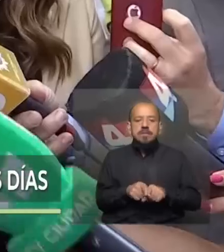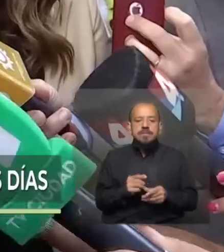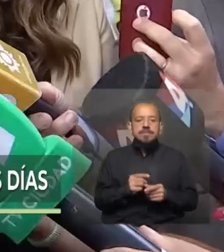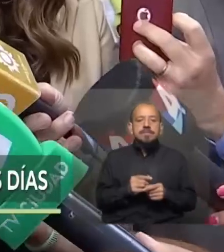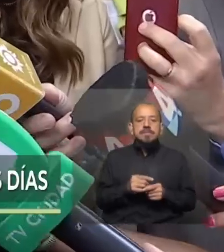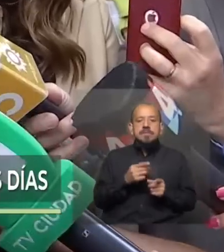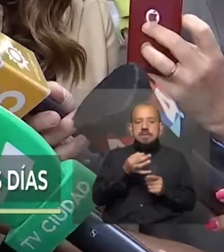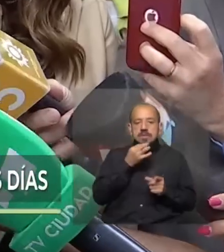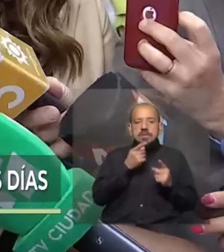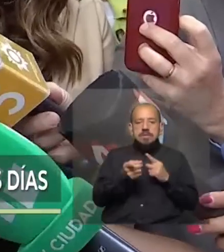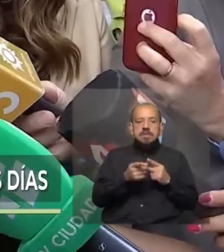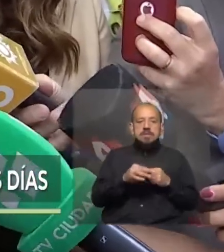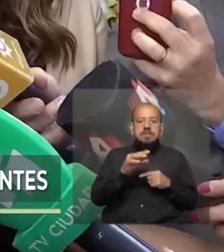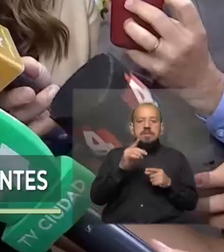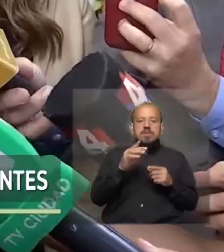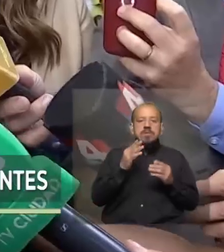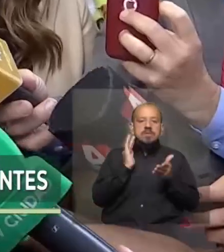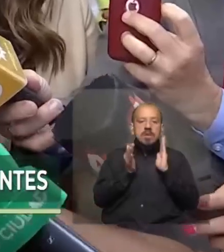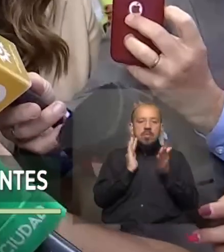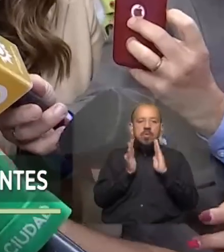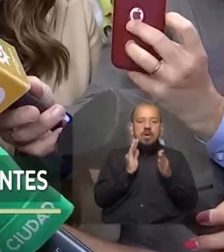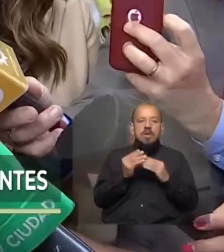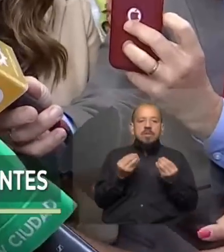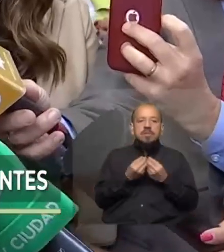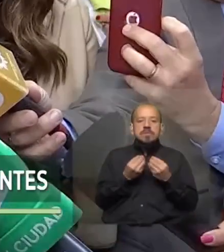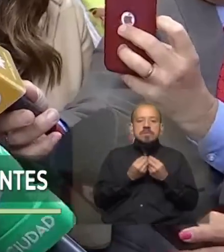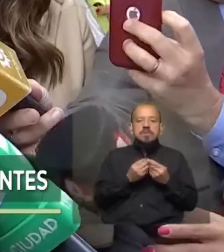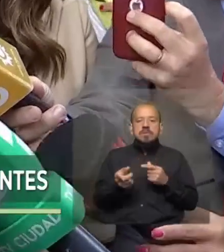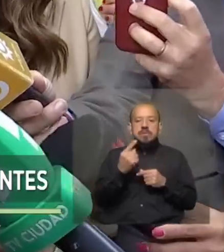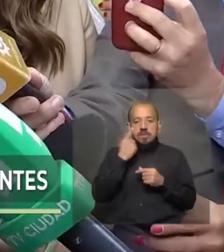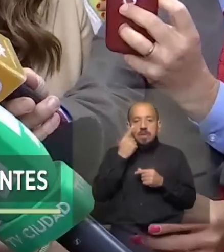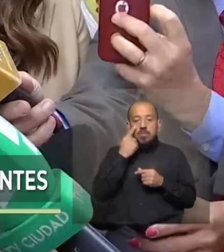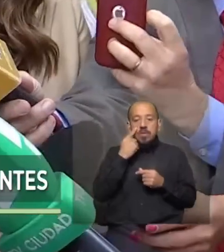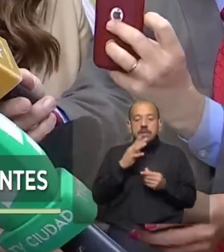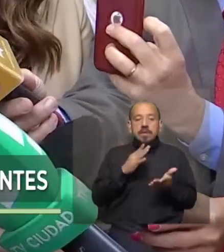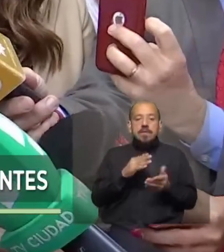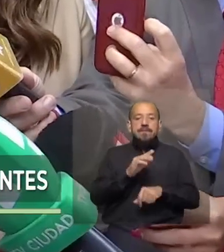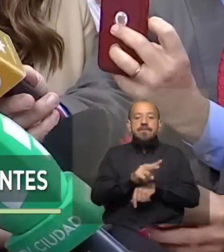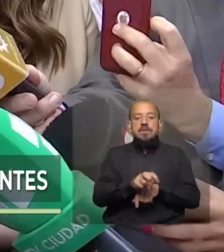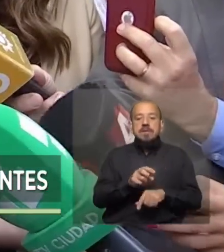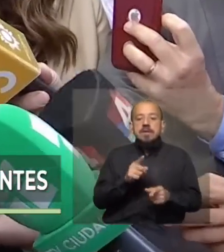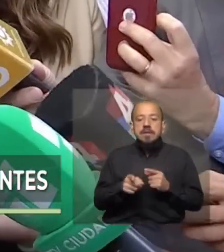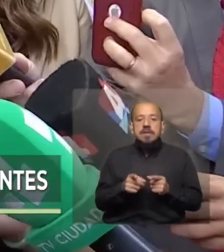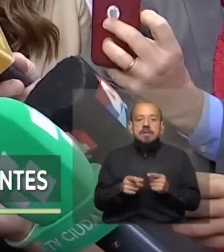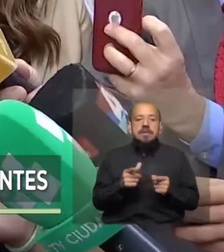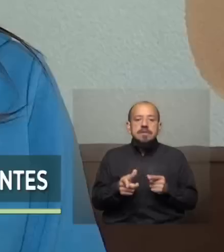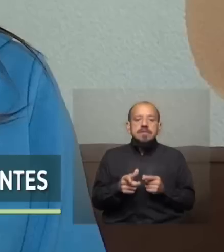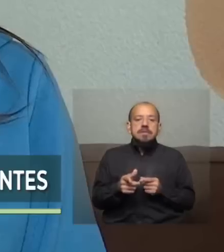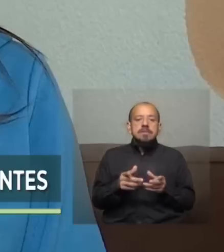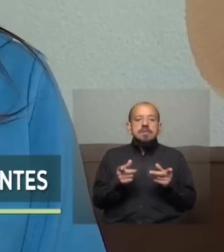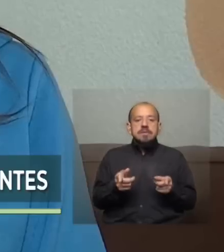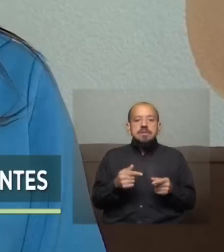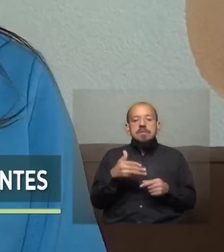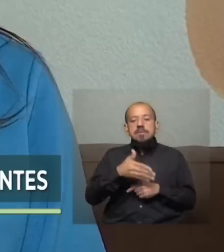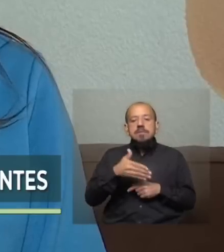según soledad Suárez abogada de varias víctimas las pruebas que tiene fiscalías son muy contundentes por su parte